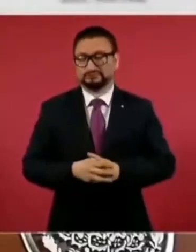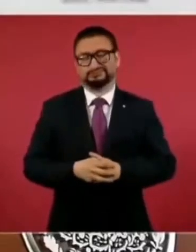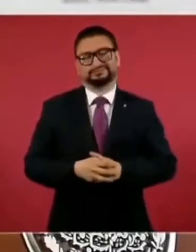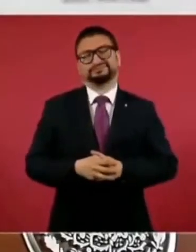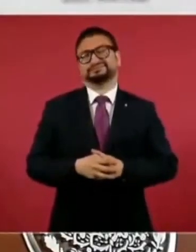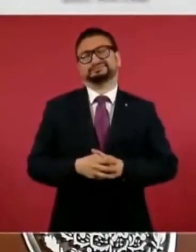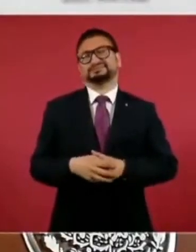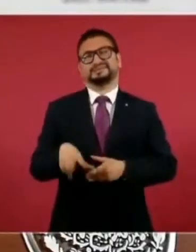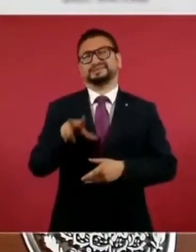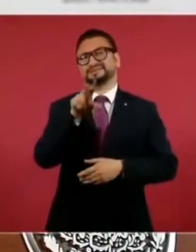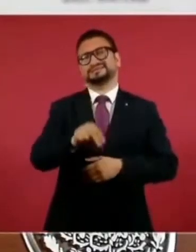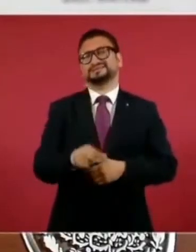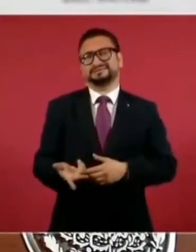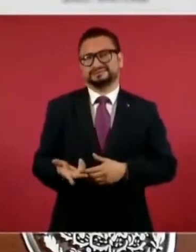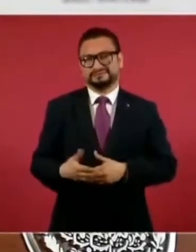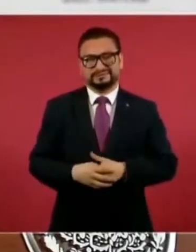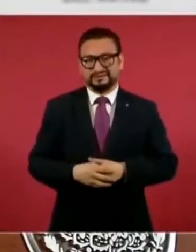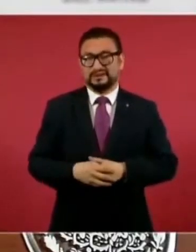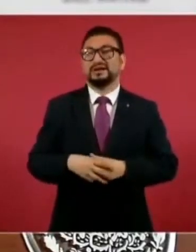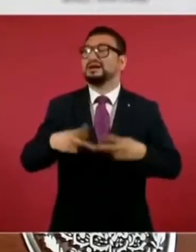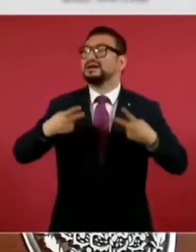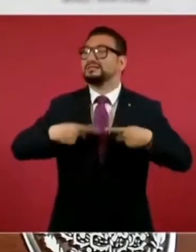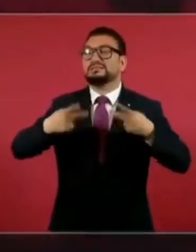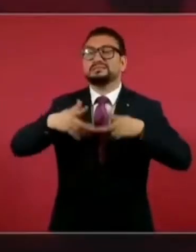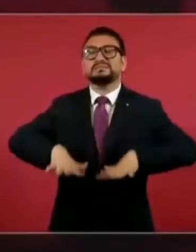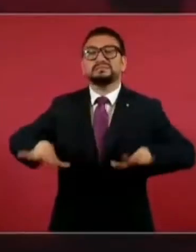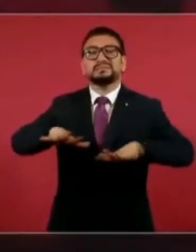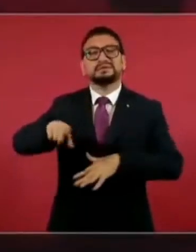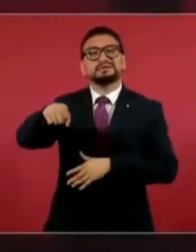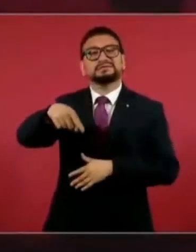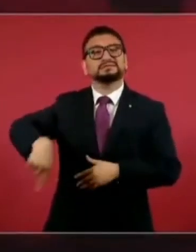No, el pueblo.